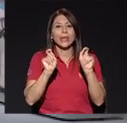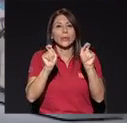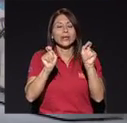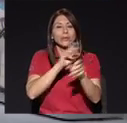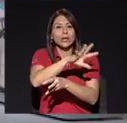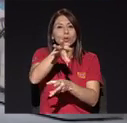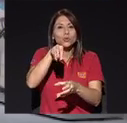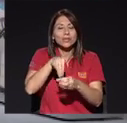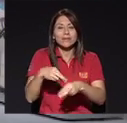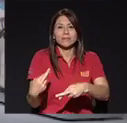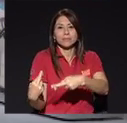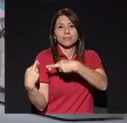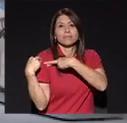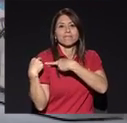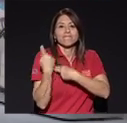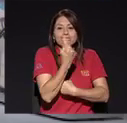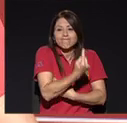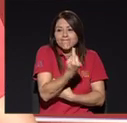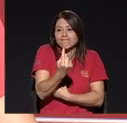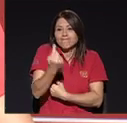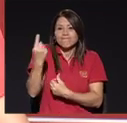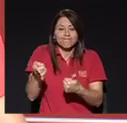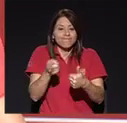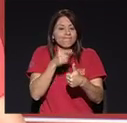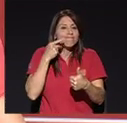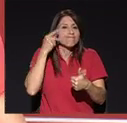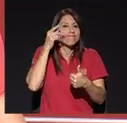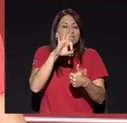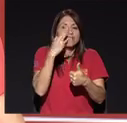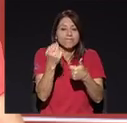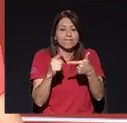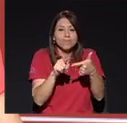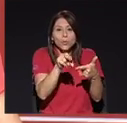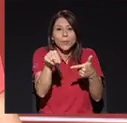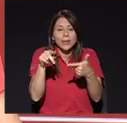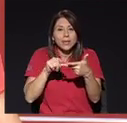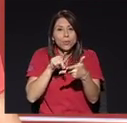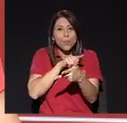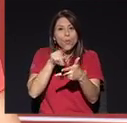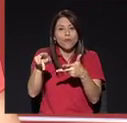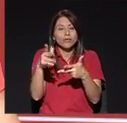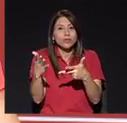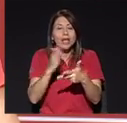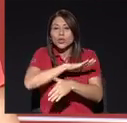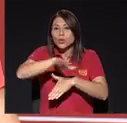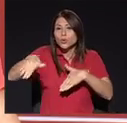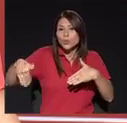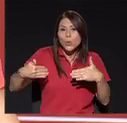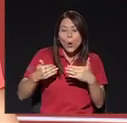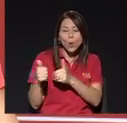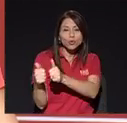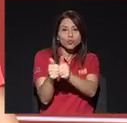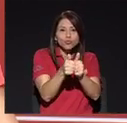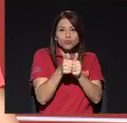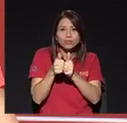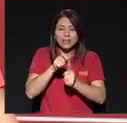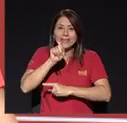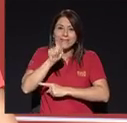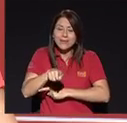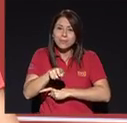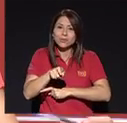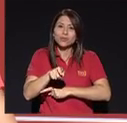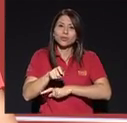inclusiva es una responsabilidad de cada uno, desde el padre de familia, desde el compañero, desde el profesional. Todos tenemos